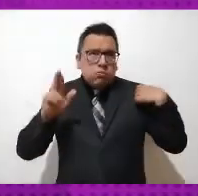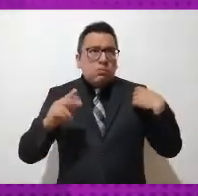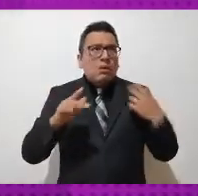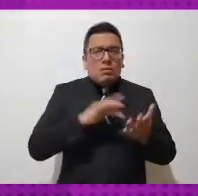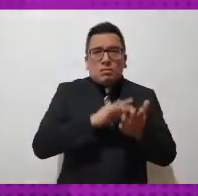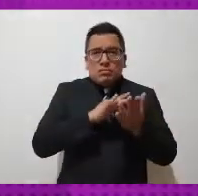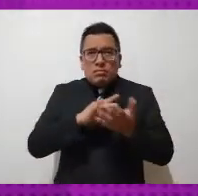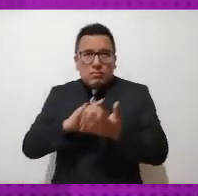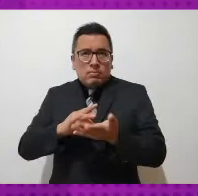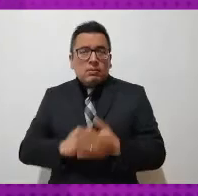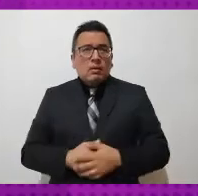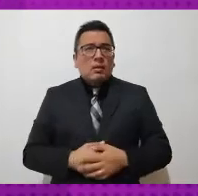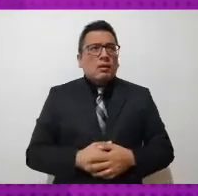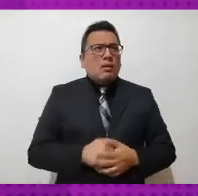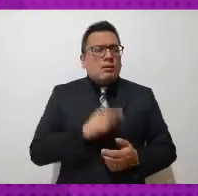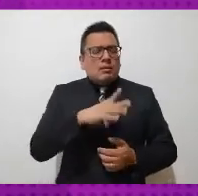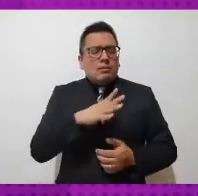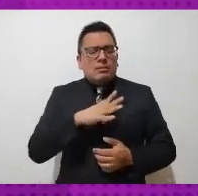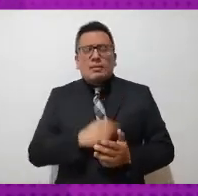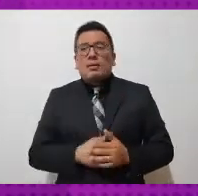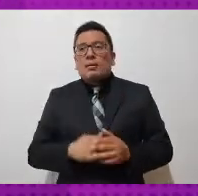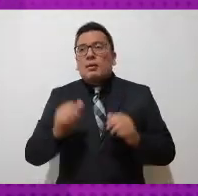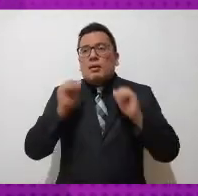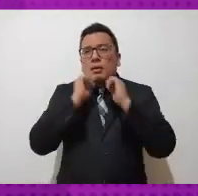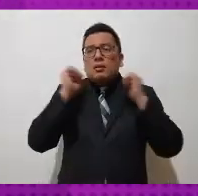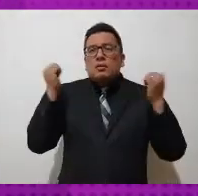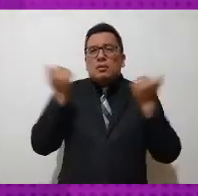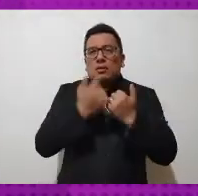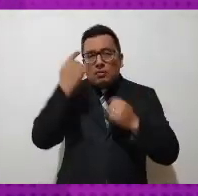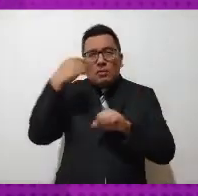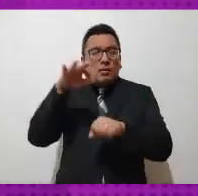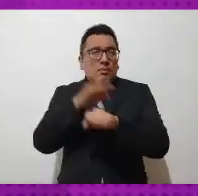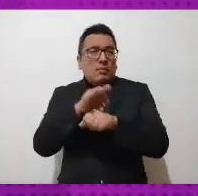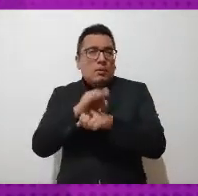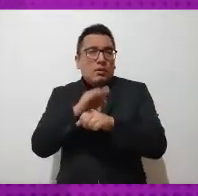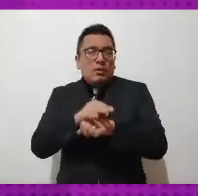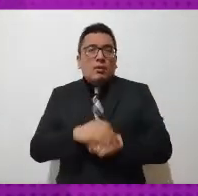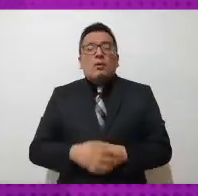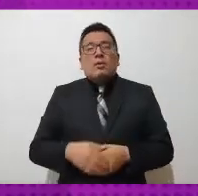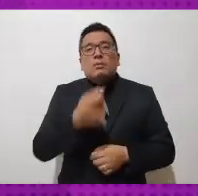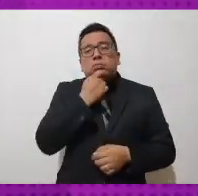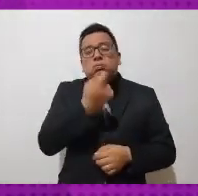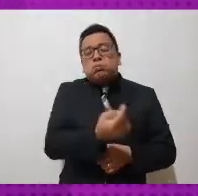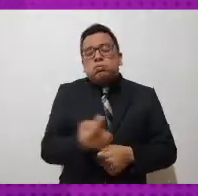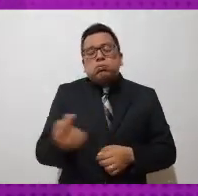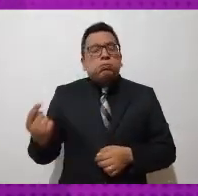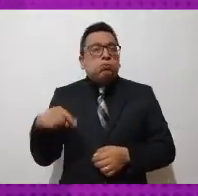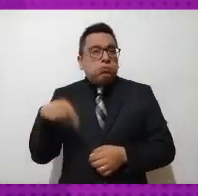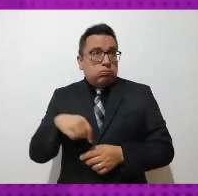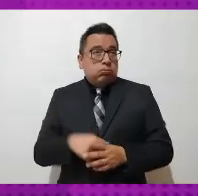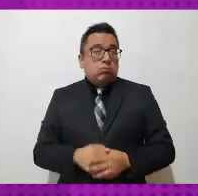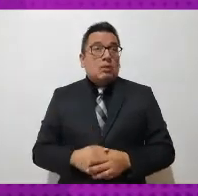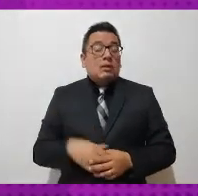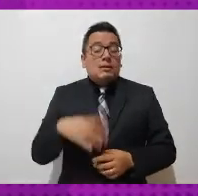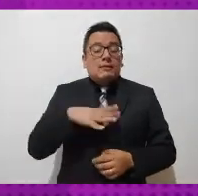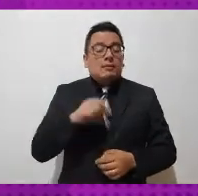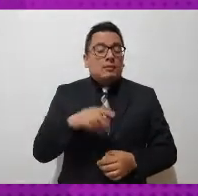labores de asistencia, formó la Asociación de Protección a la Infancia de Nayarit, instaló servicios de maternidad y una